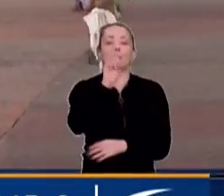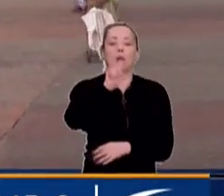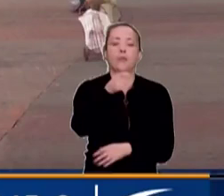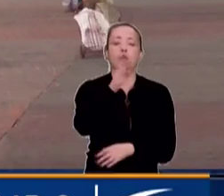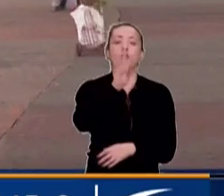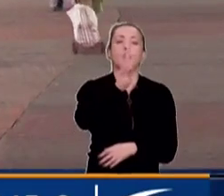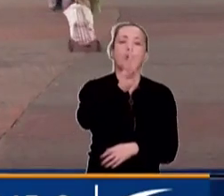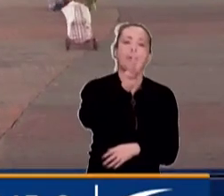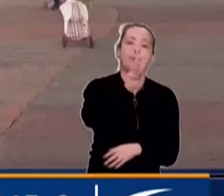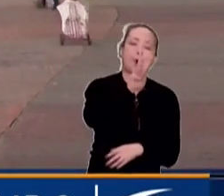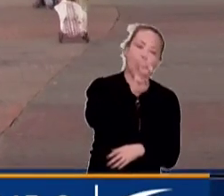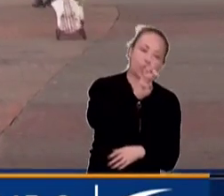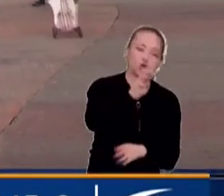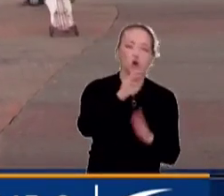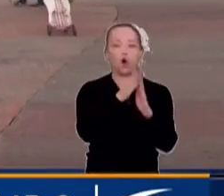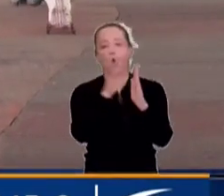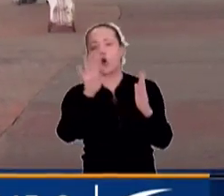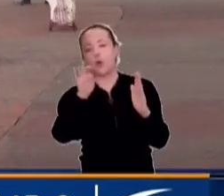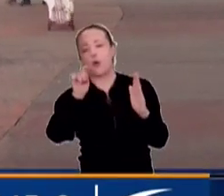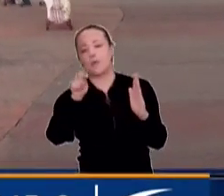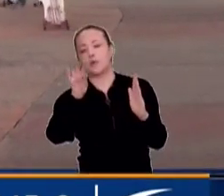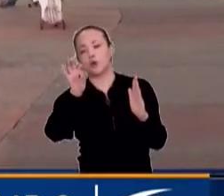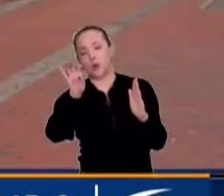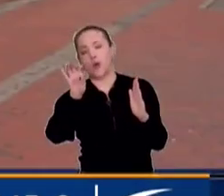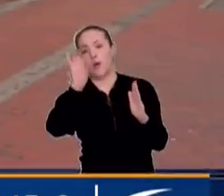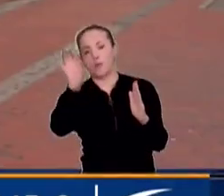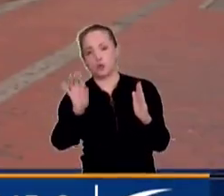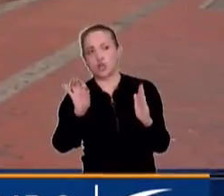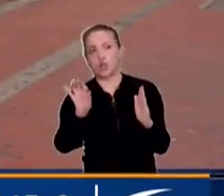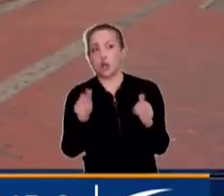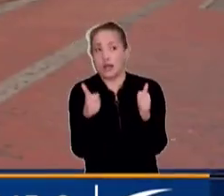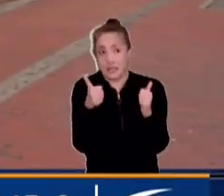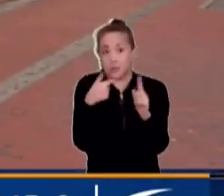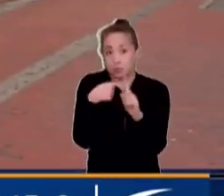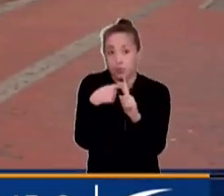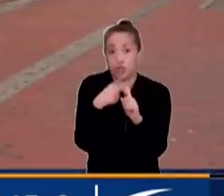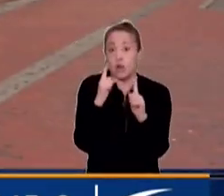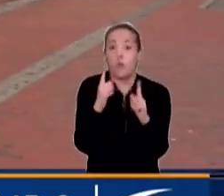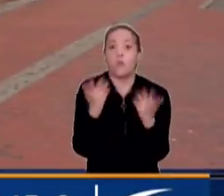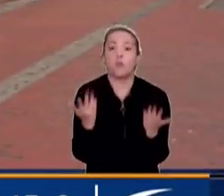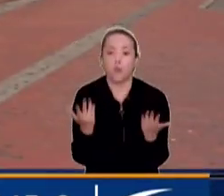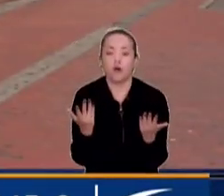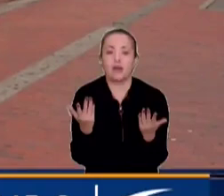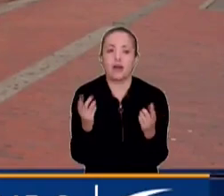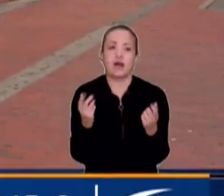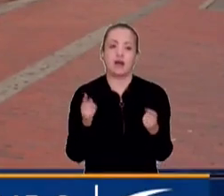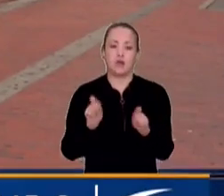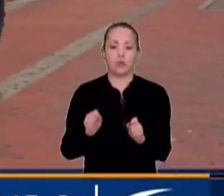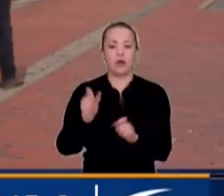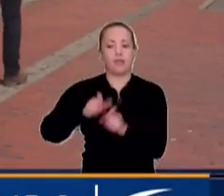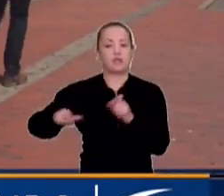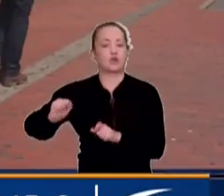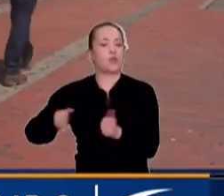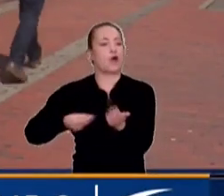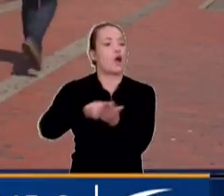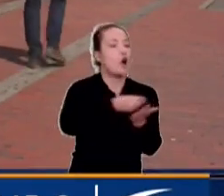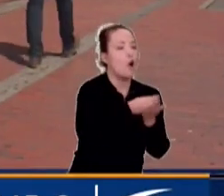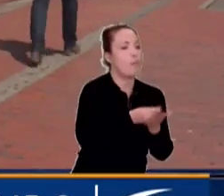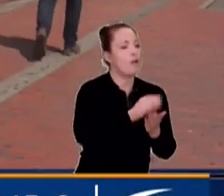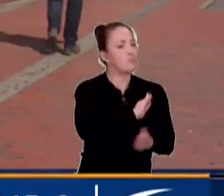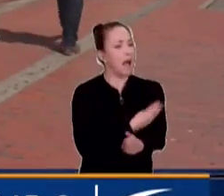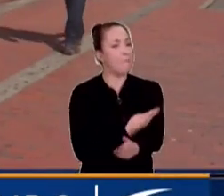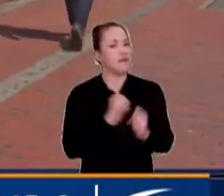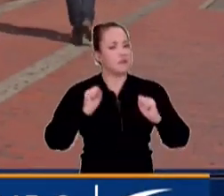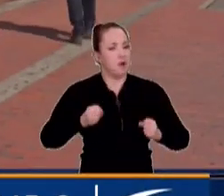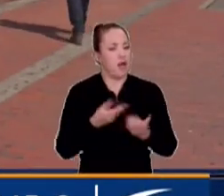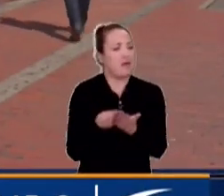un 9.9%, que eso es muy bueno porque aumenta de todas maneras el poder de compra de los colombianos porque